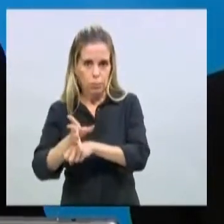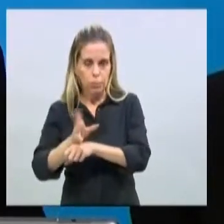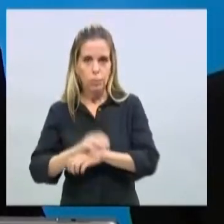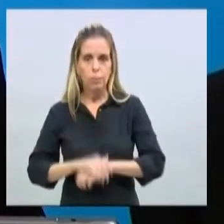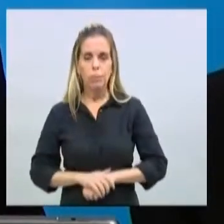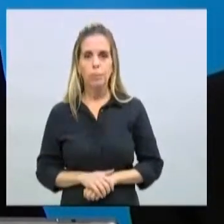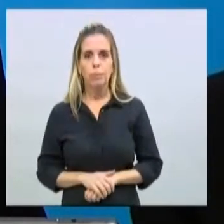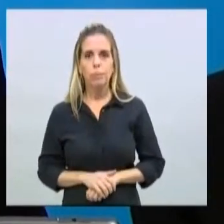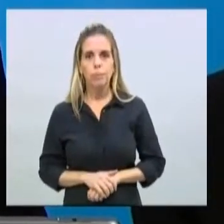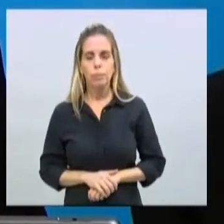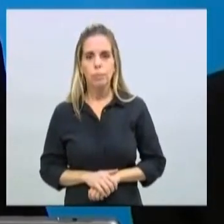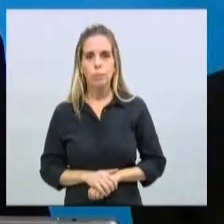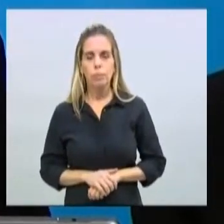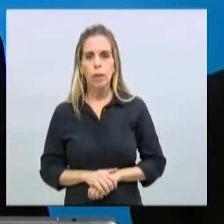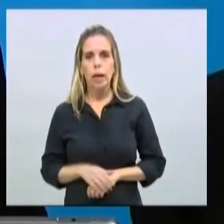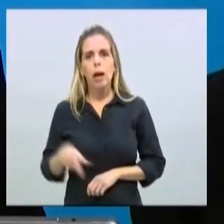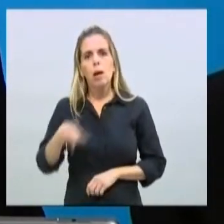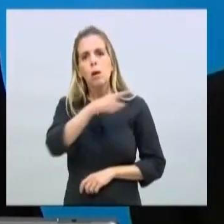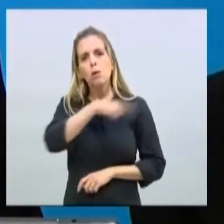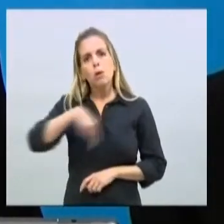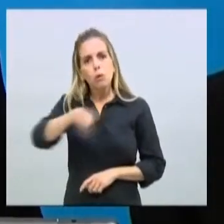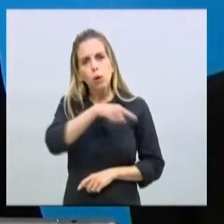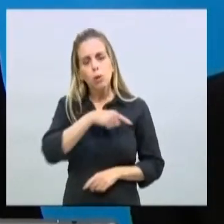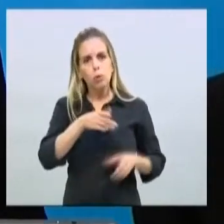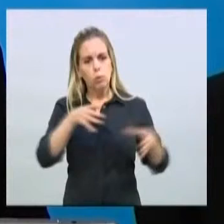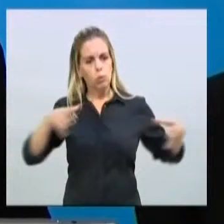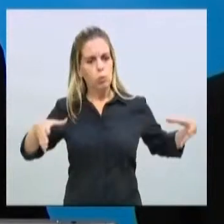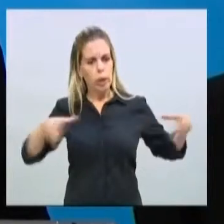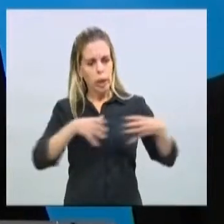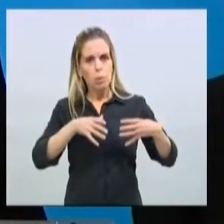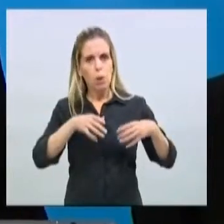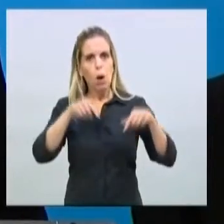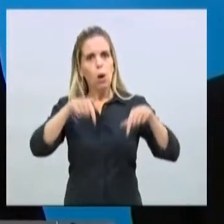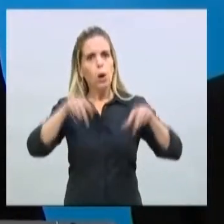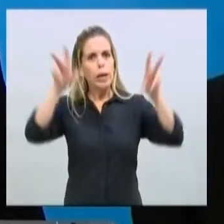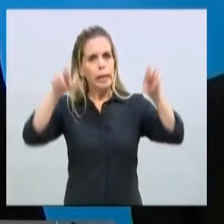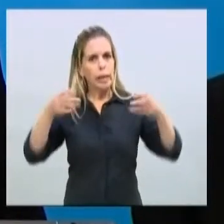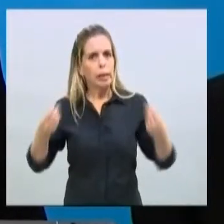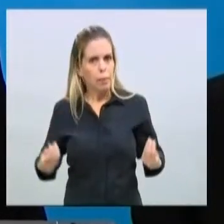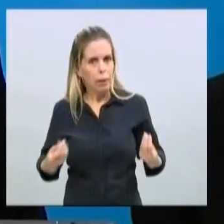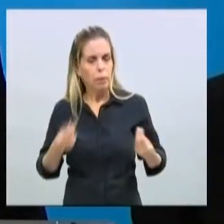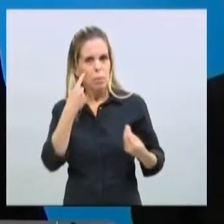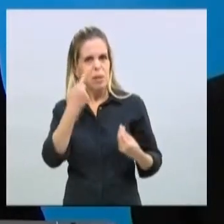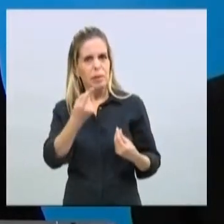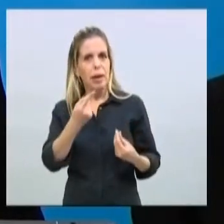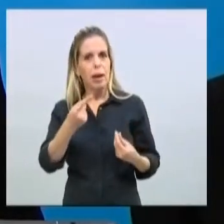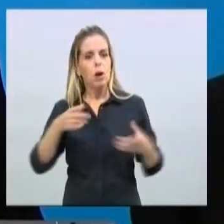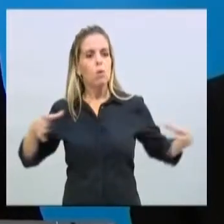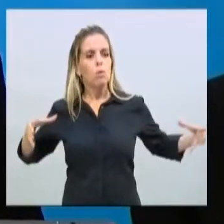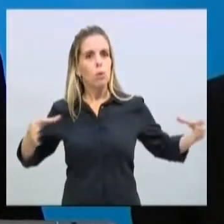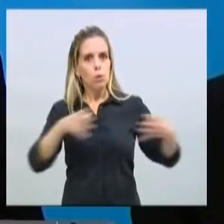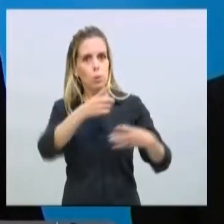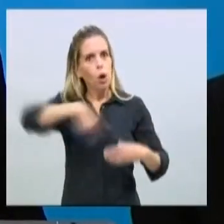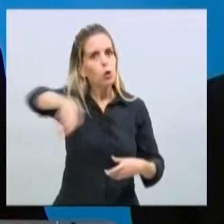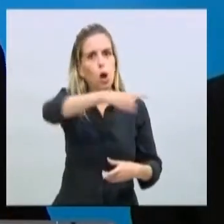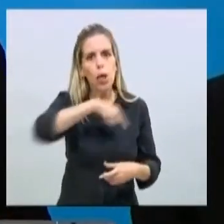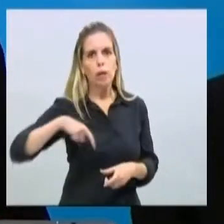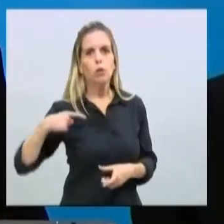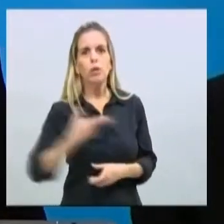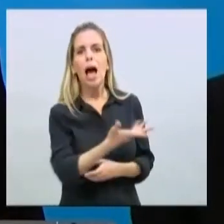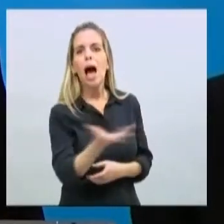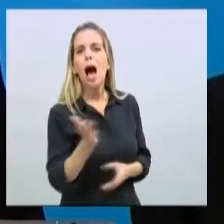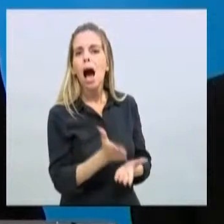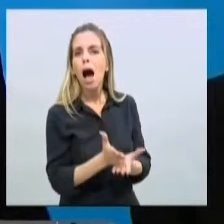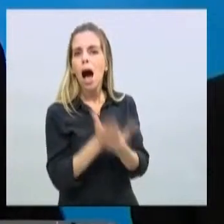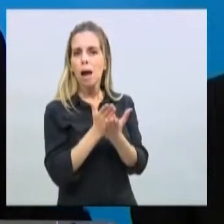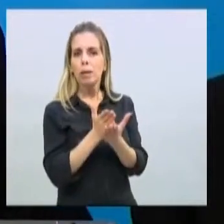Nosotros hemos sido muy estrictos en este tiempo, y cuando digo nosotros hablo de la sociedad argentina, de los